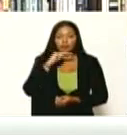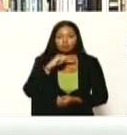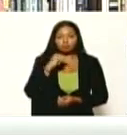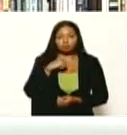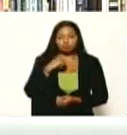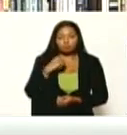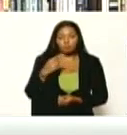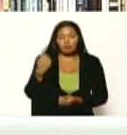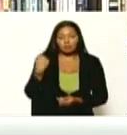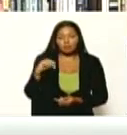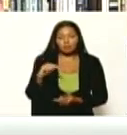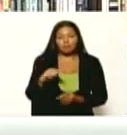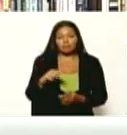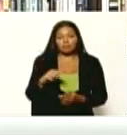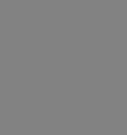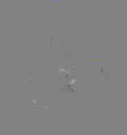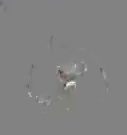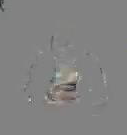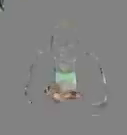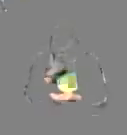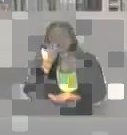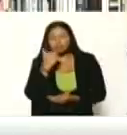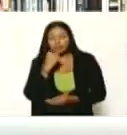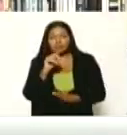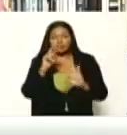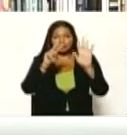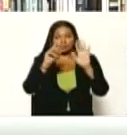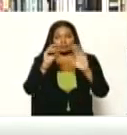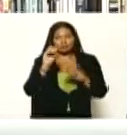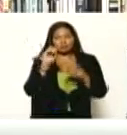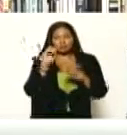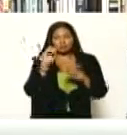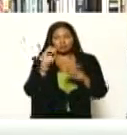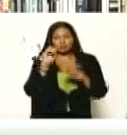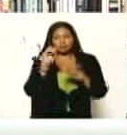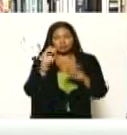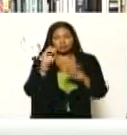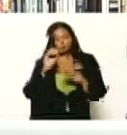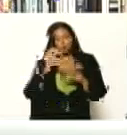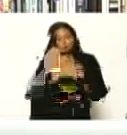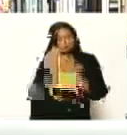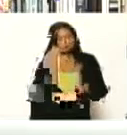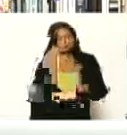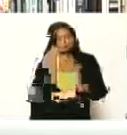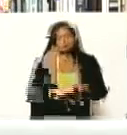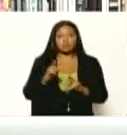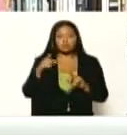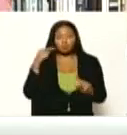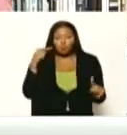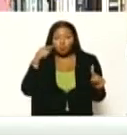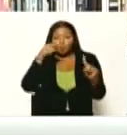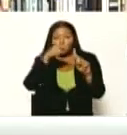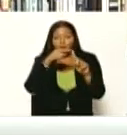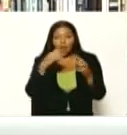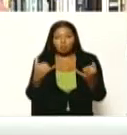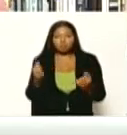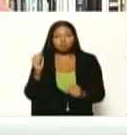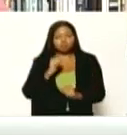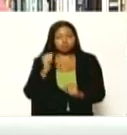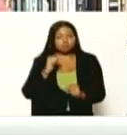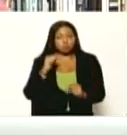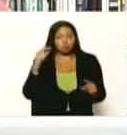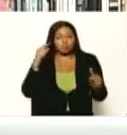tener vacunado cerca del 70%. meta. Claro que es una gran